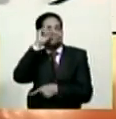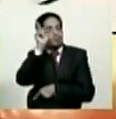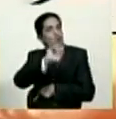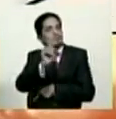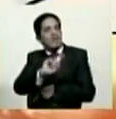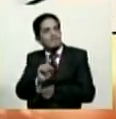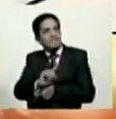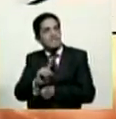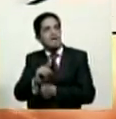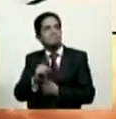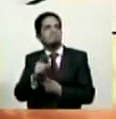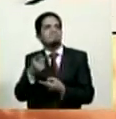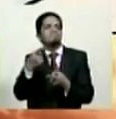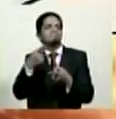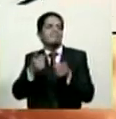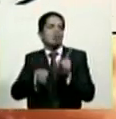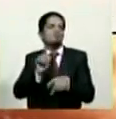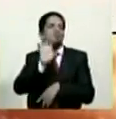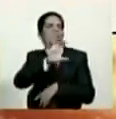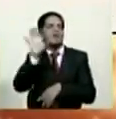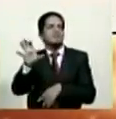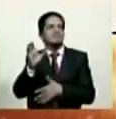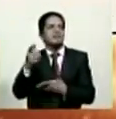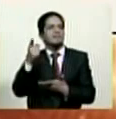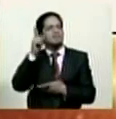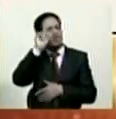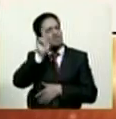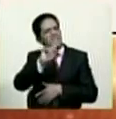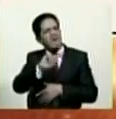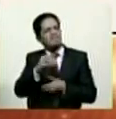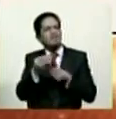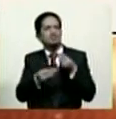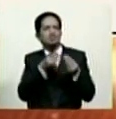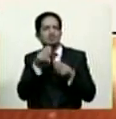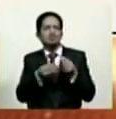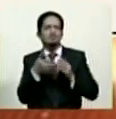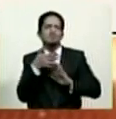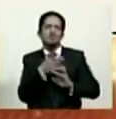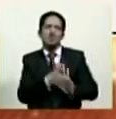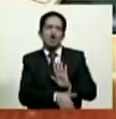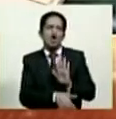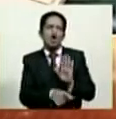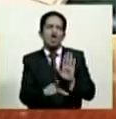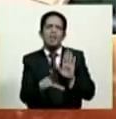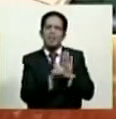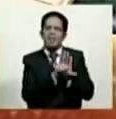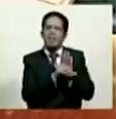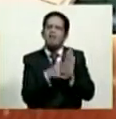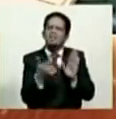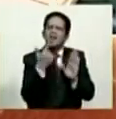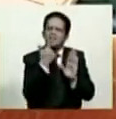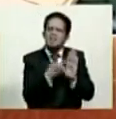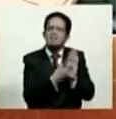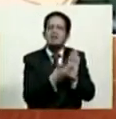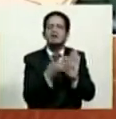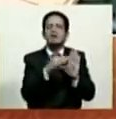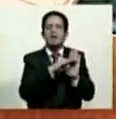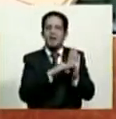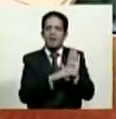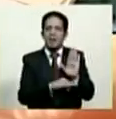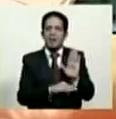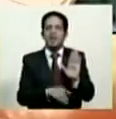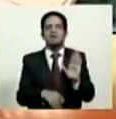tener algunos países de la Unión Europea sobre nuestra constitución. En efecto, vimos que incluso se referían